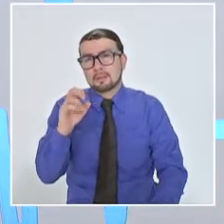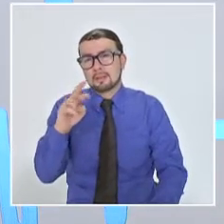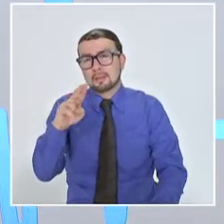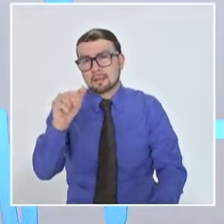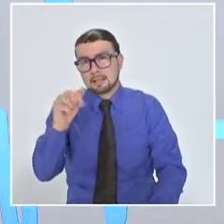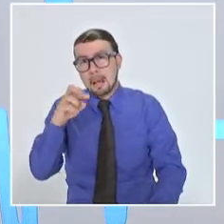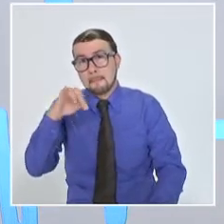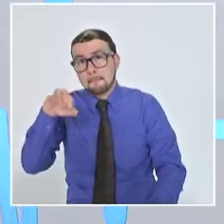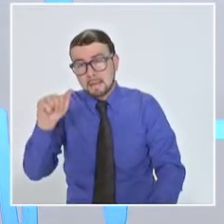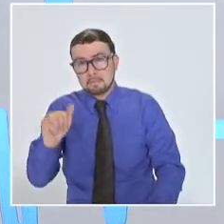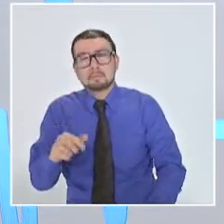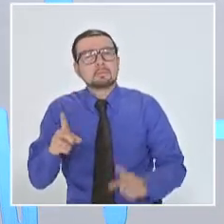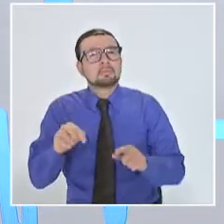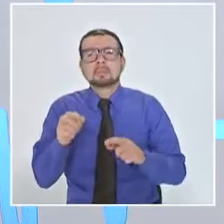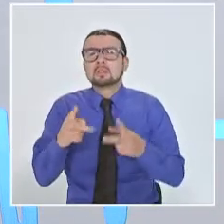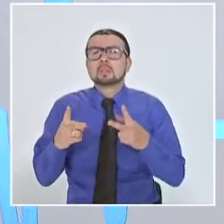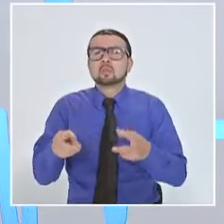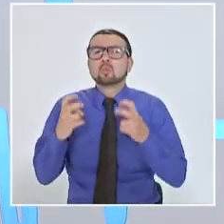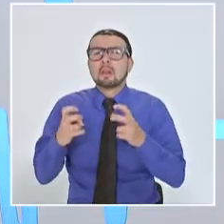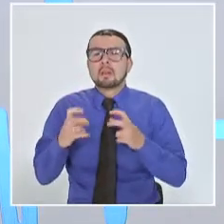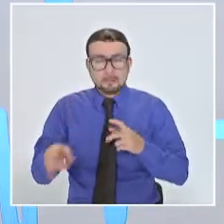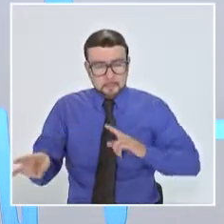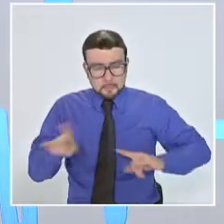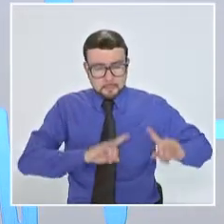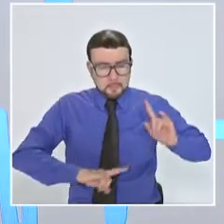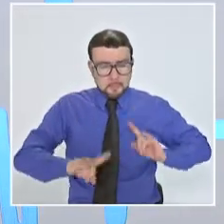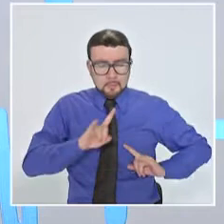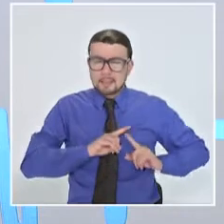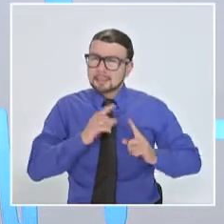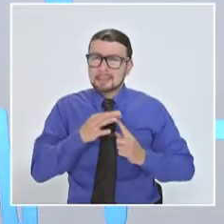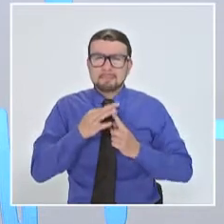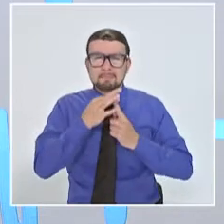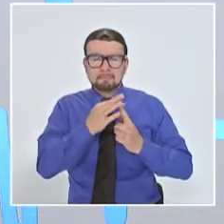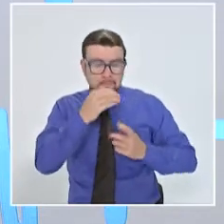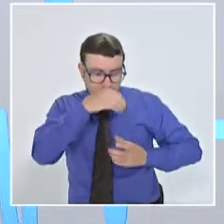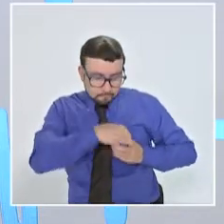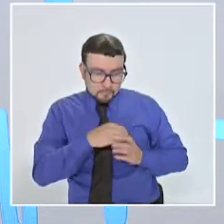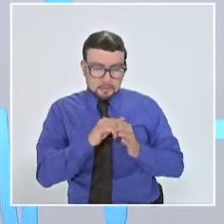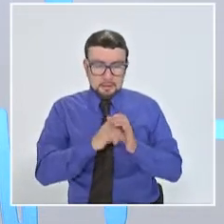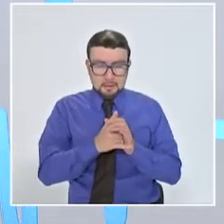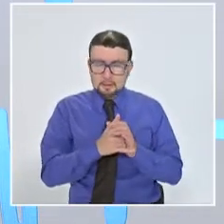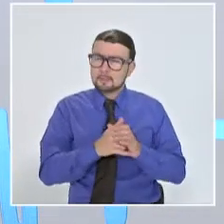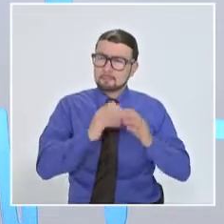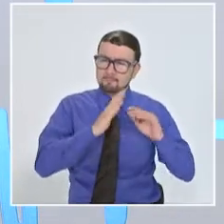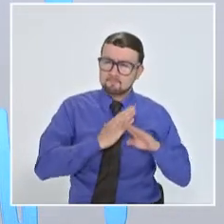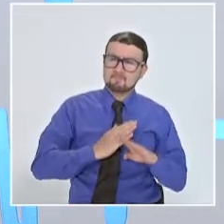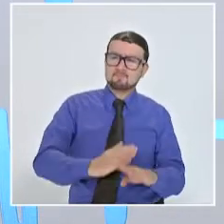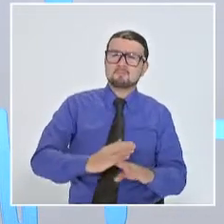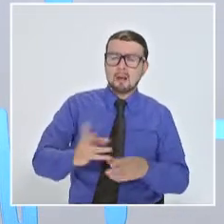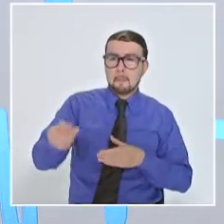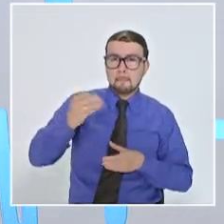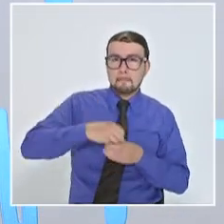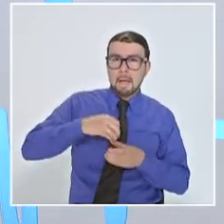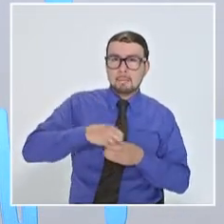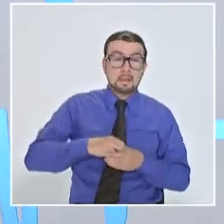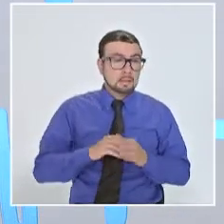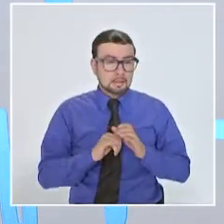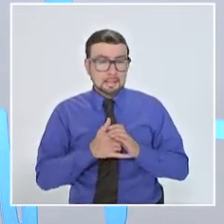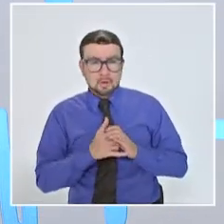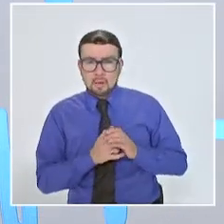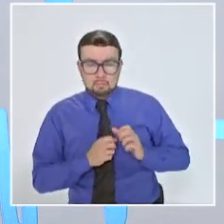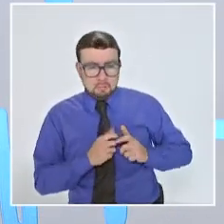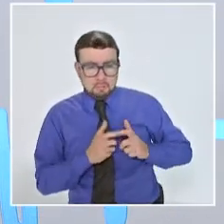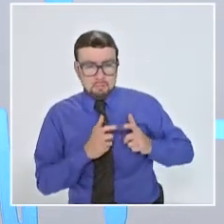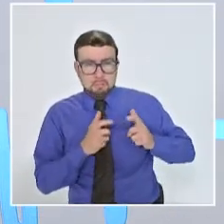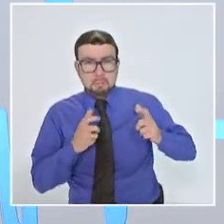que van a puertas específicas en la célula para bloquear esa entrada, para estimular el crecimiento celular,